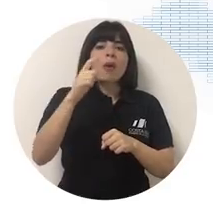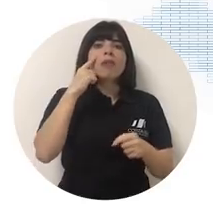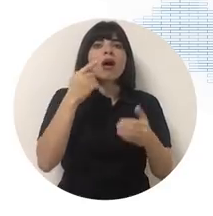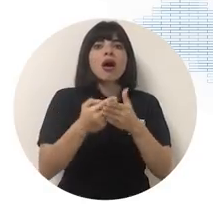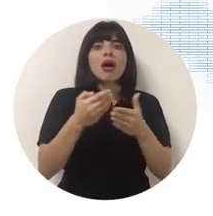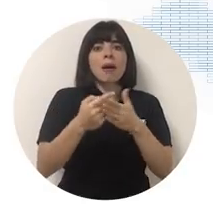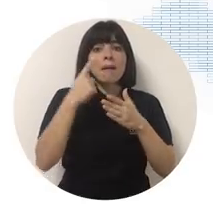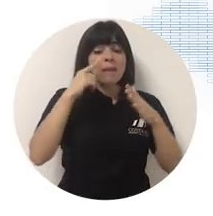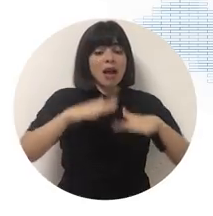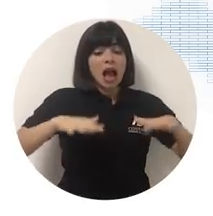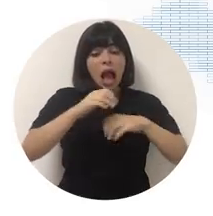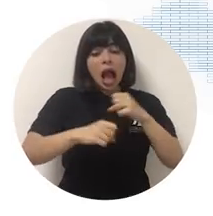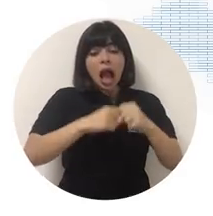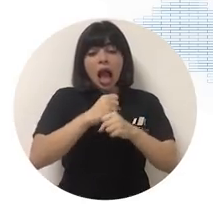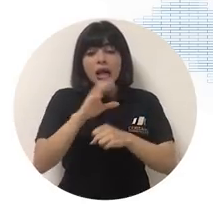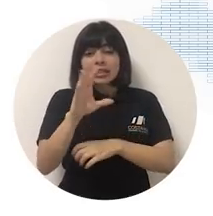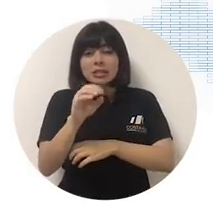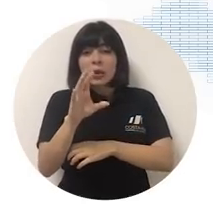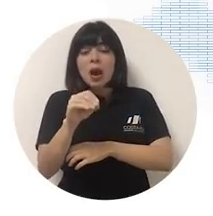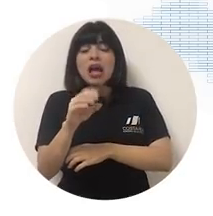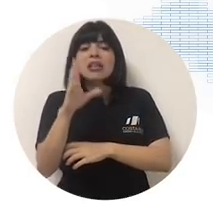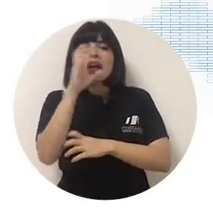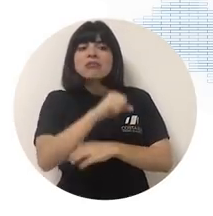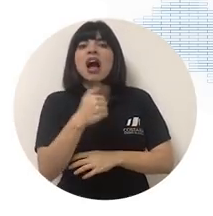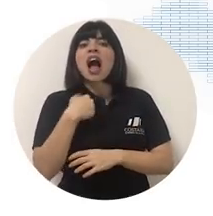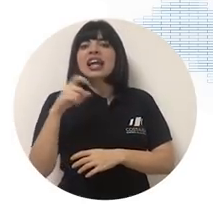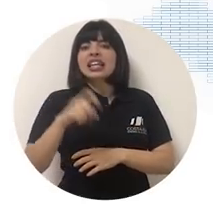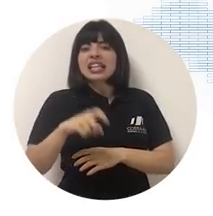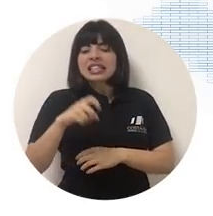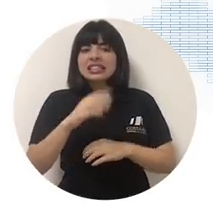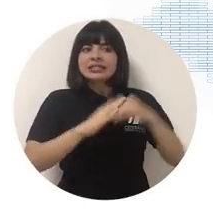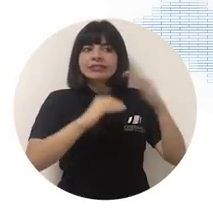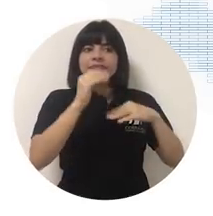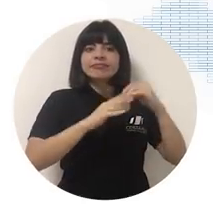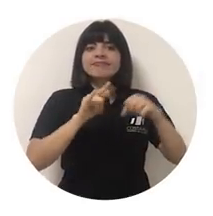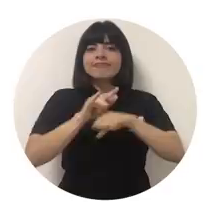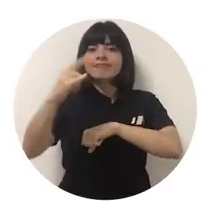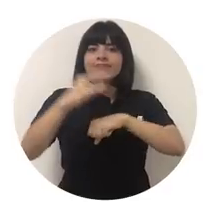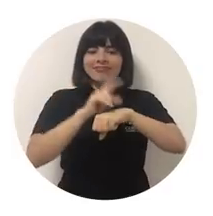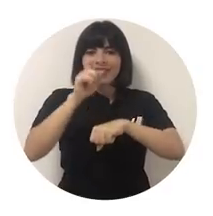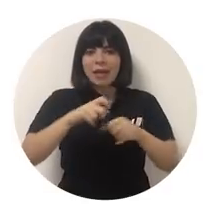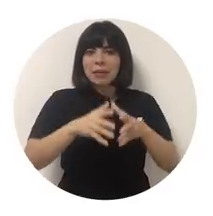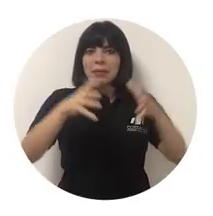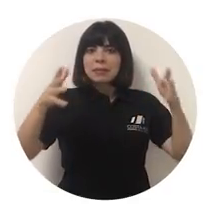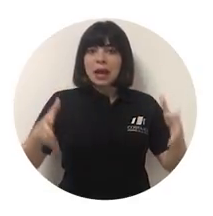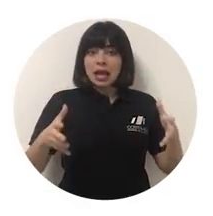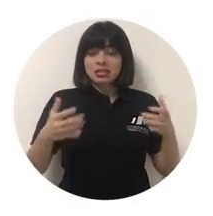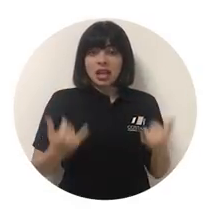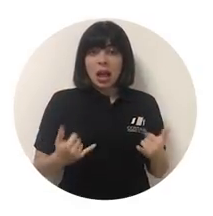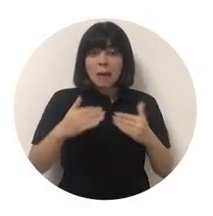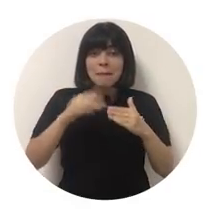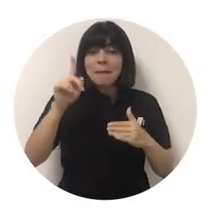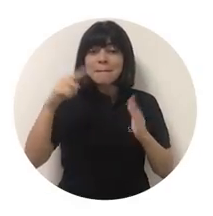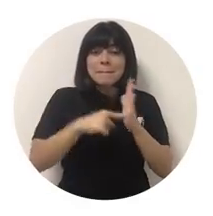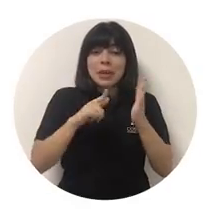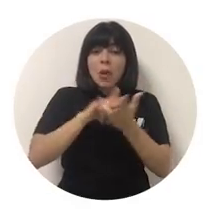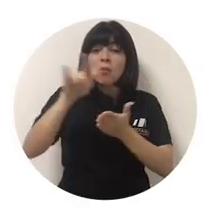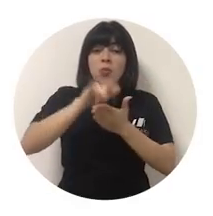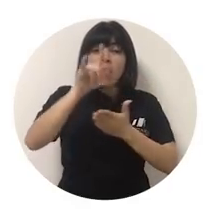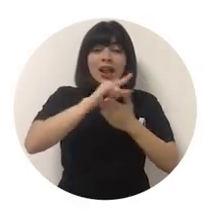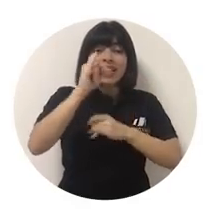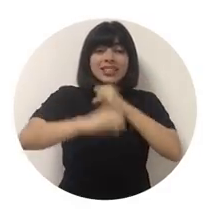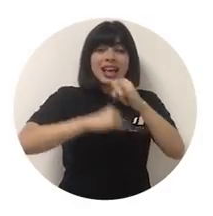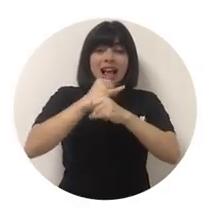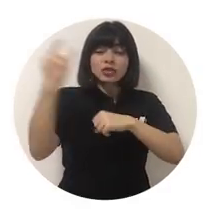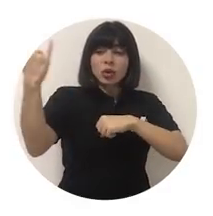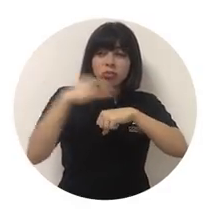para la década de los 50 la necesidad de expandir la infraestructura aeroportuaria. Hoy, con más de 1,000 vuelos internacionales